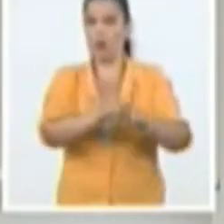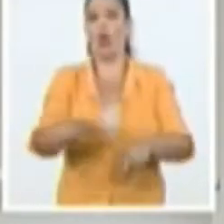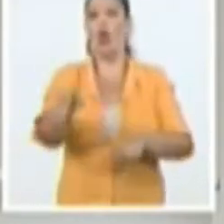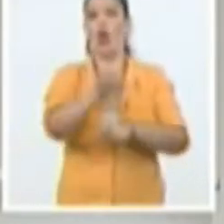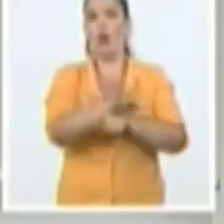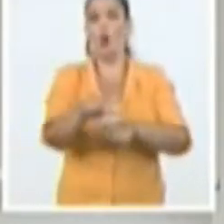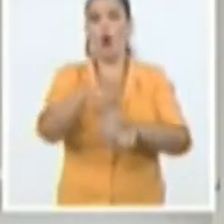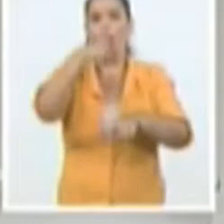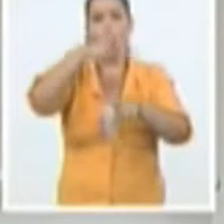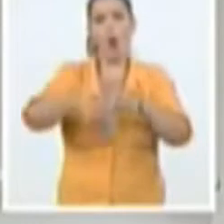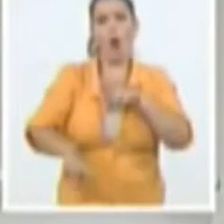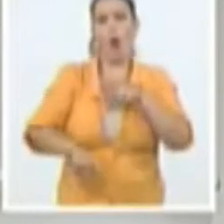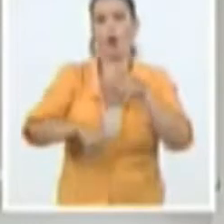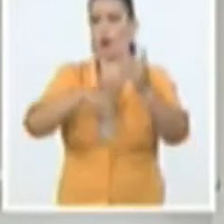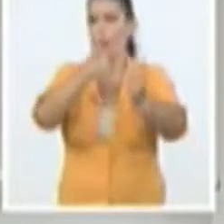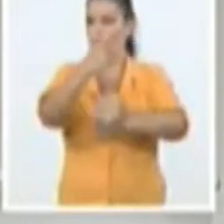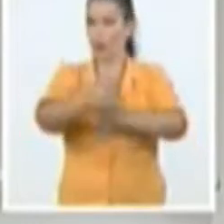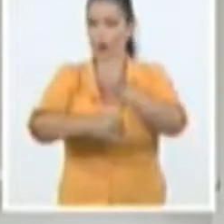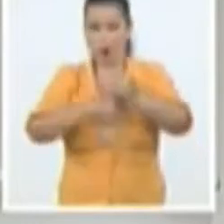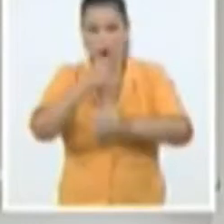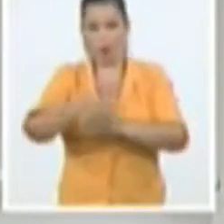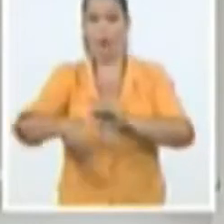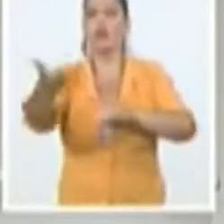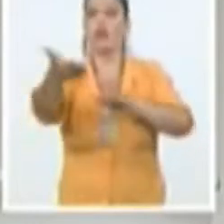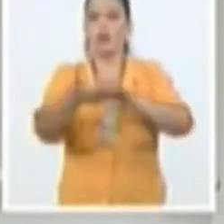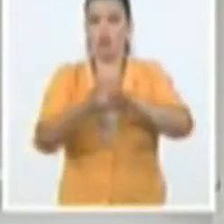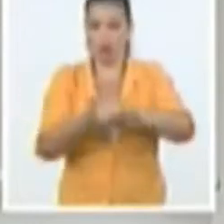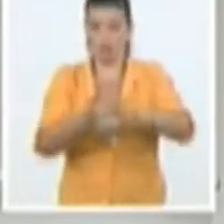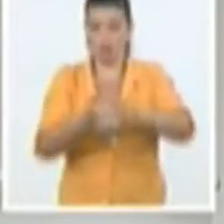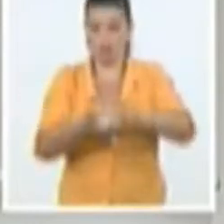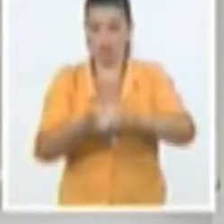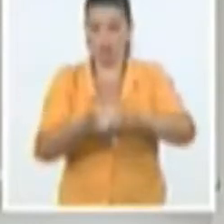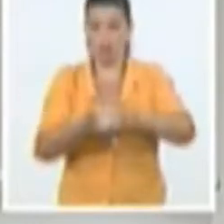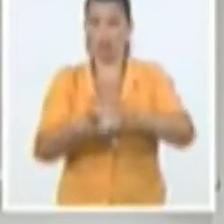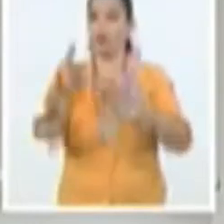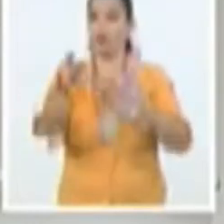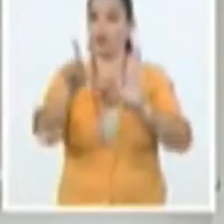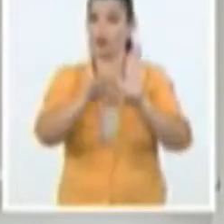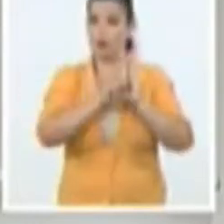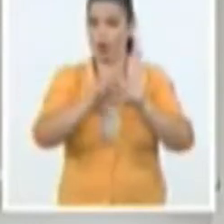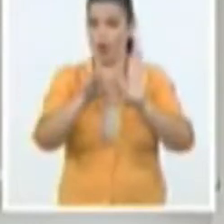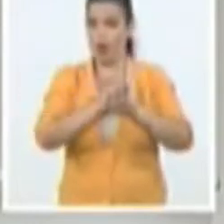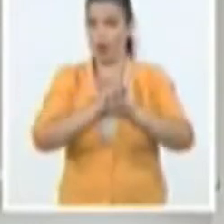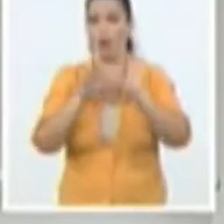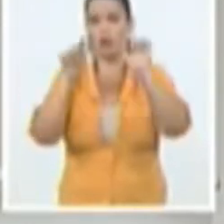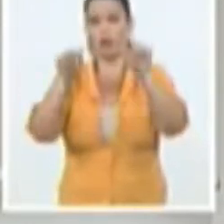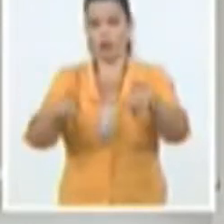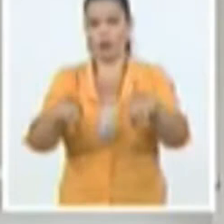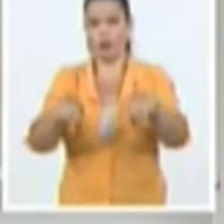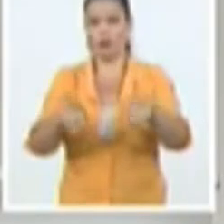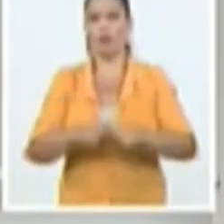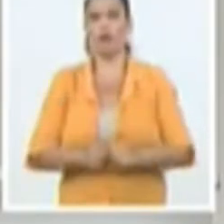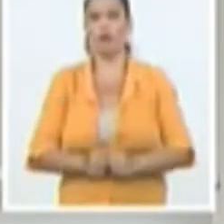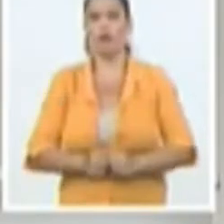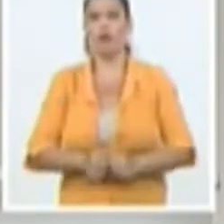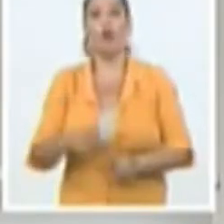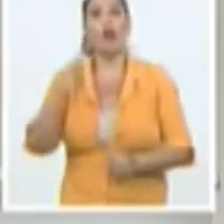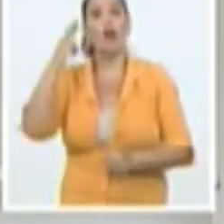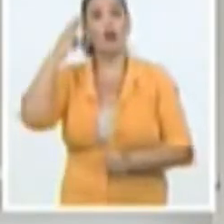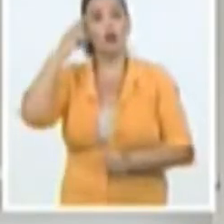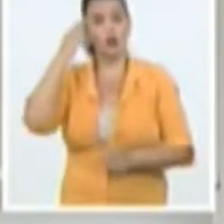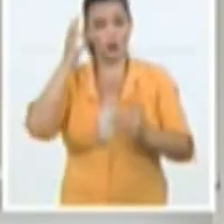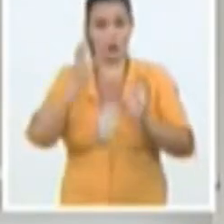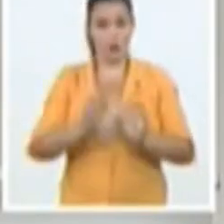y sancionados en la legislación penal vigente. Recordemos cuáles son los artículos del Código Penal a